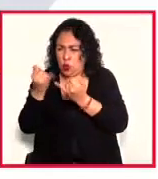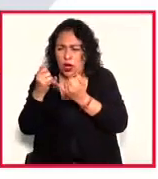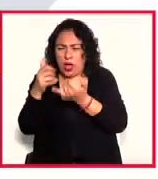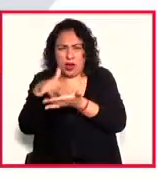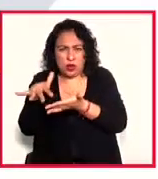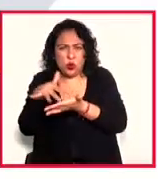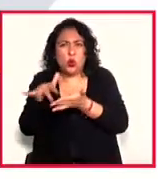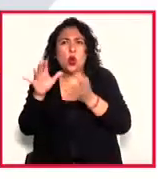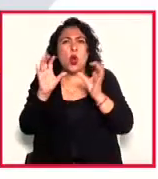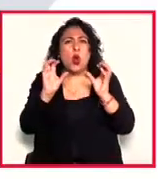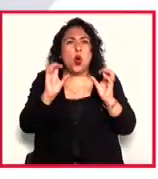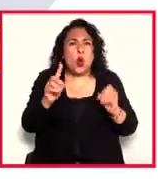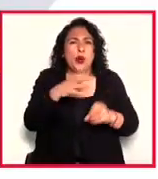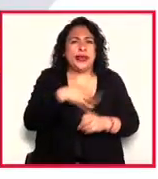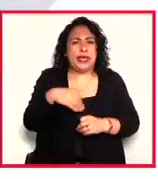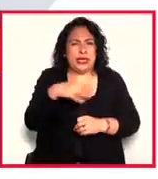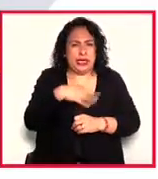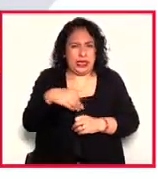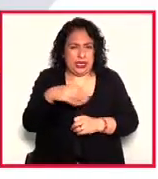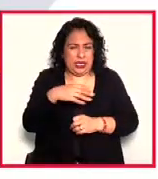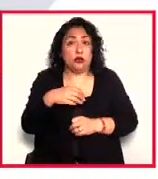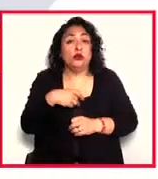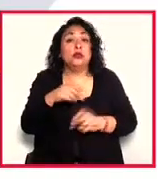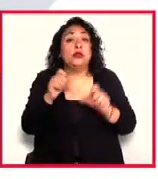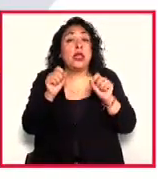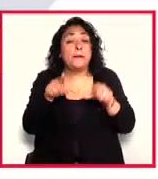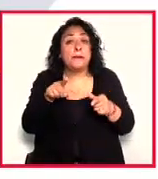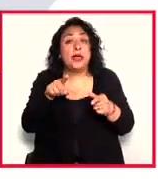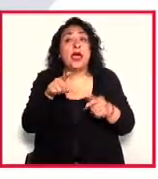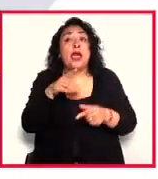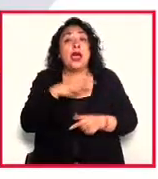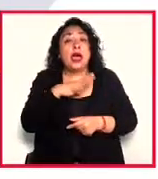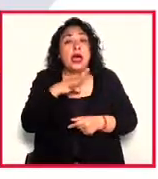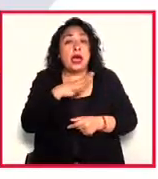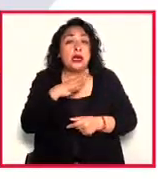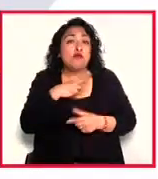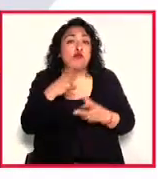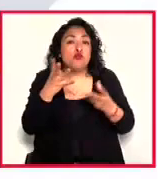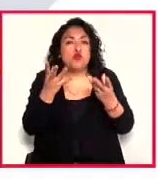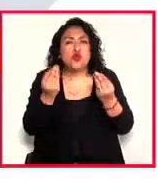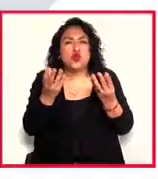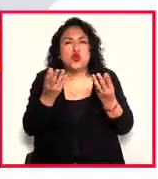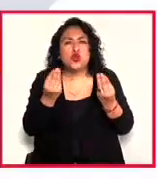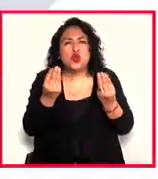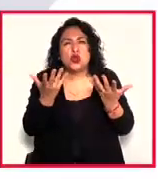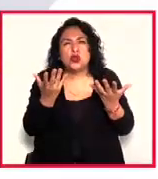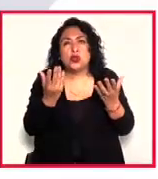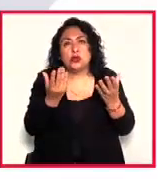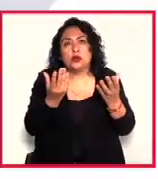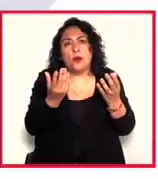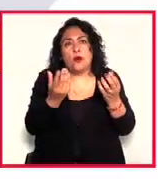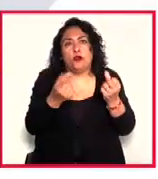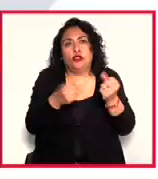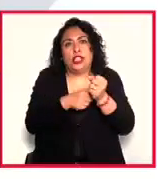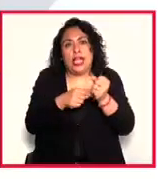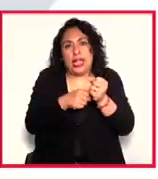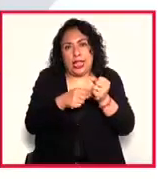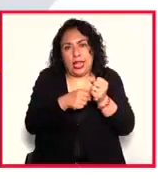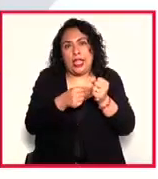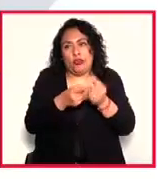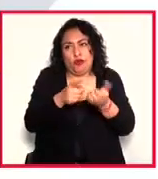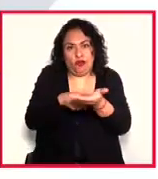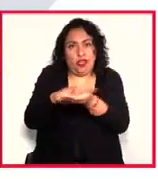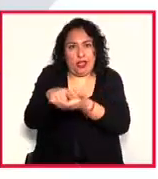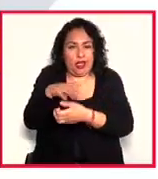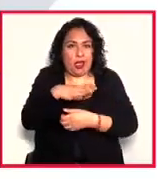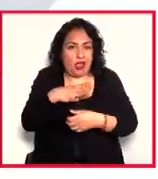o incluso que los hijos hacían, pero también tienen pues muchos secretos a veces entre ellos.